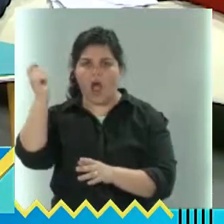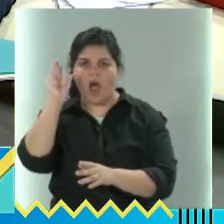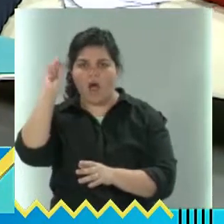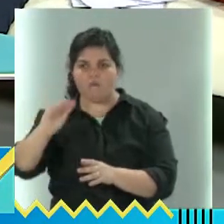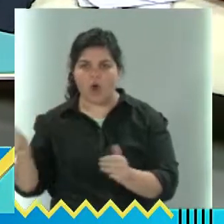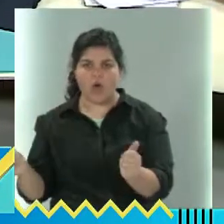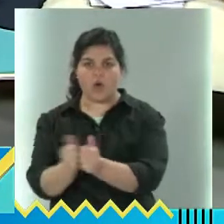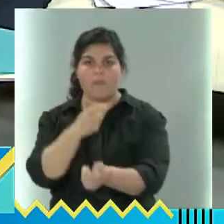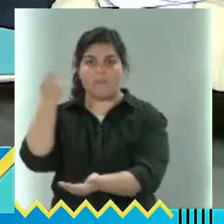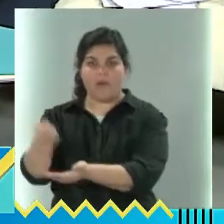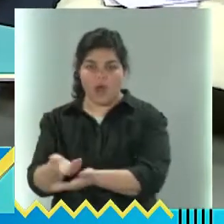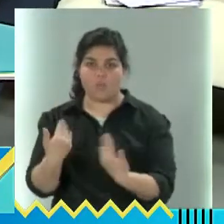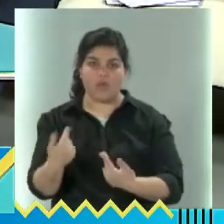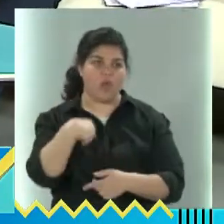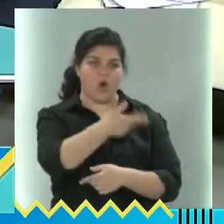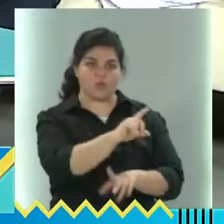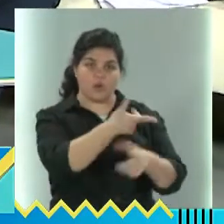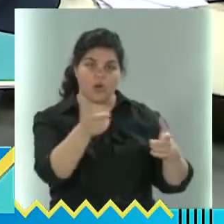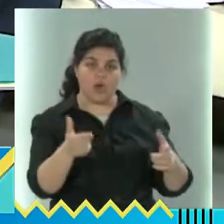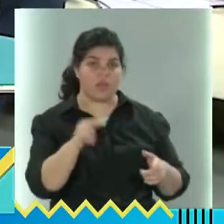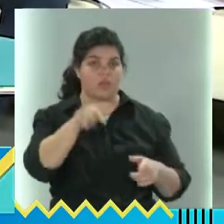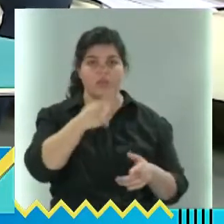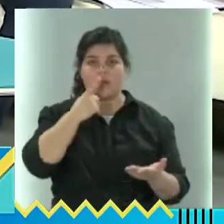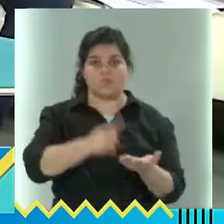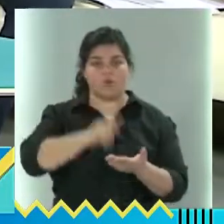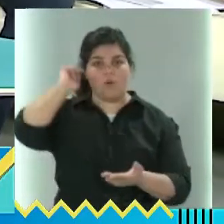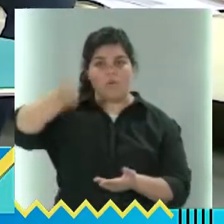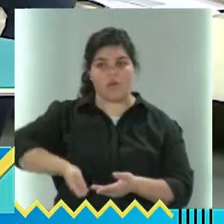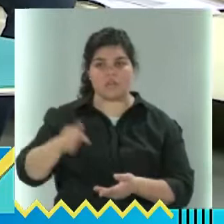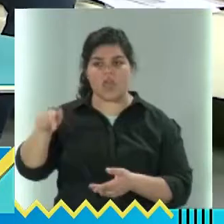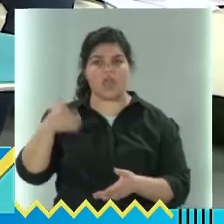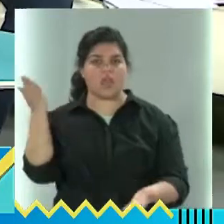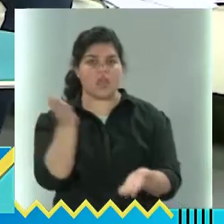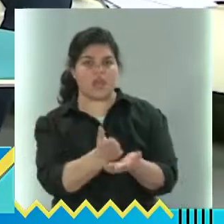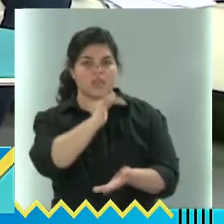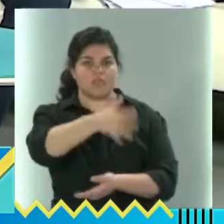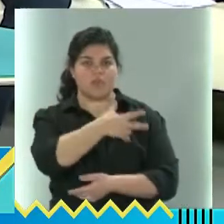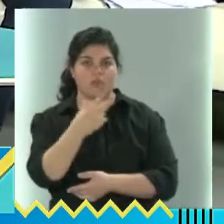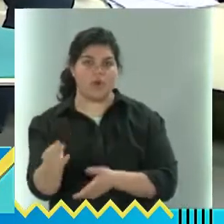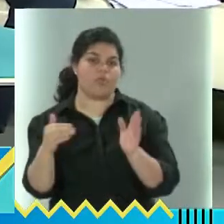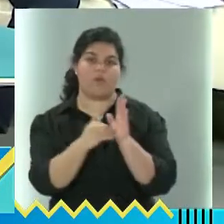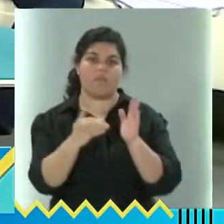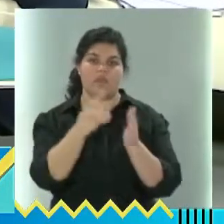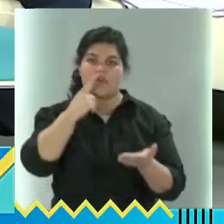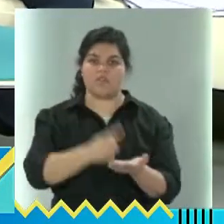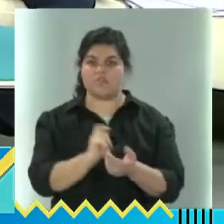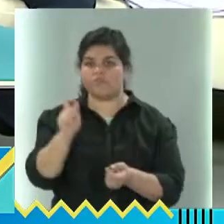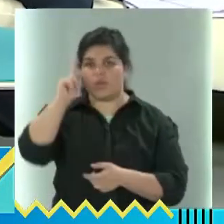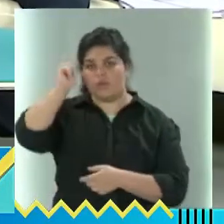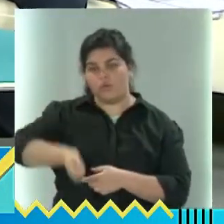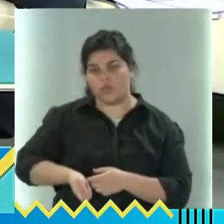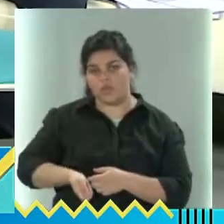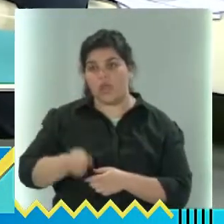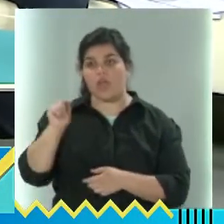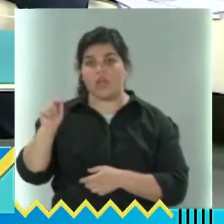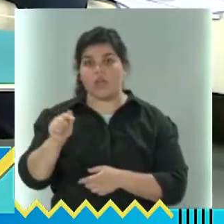estar sujeto a la decisión del juez contravencional que va a generar un castigo o no, de acuerdo al criterio, y la persona en este caso no